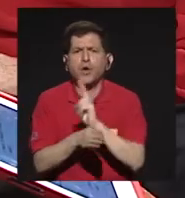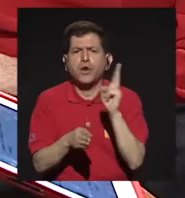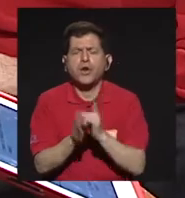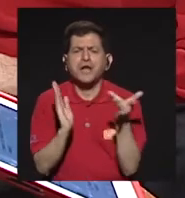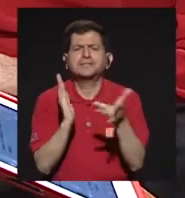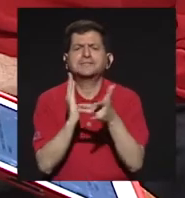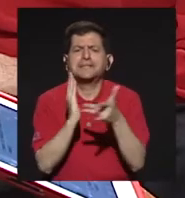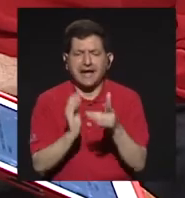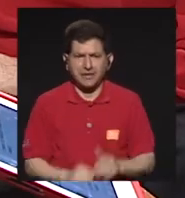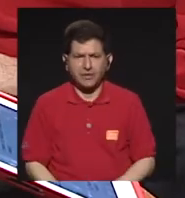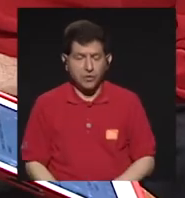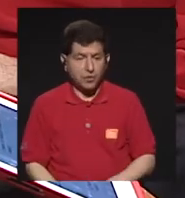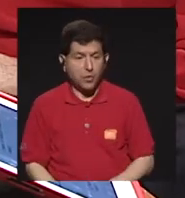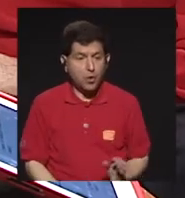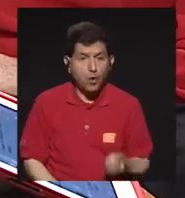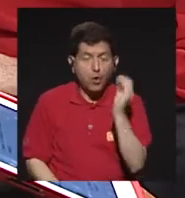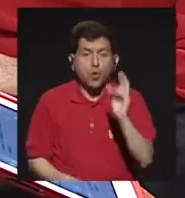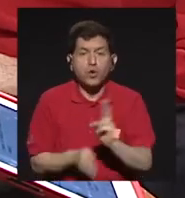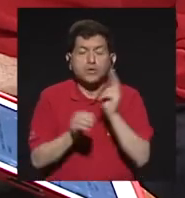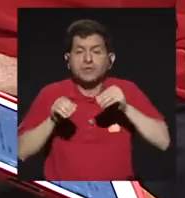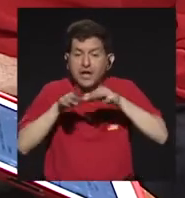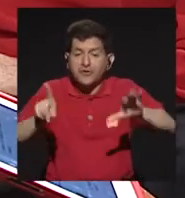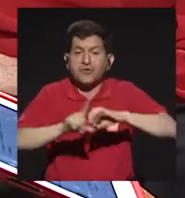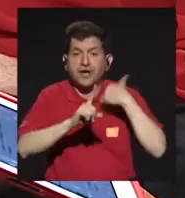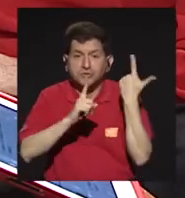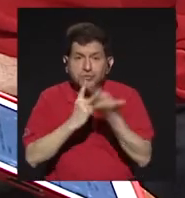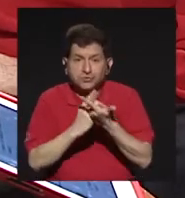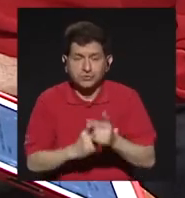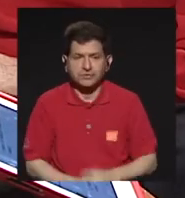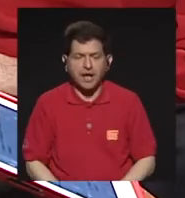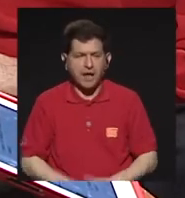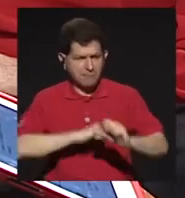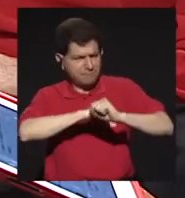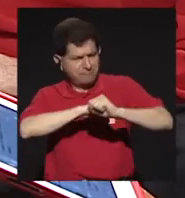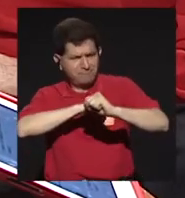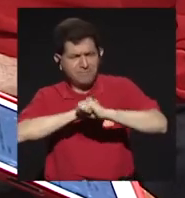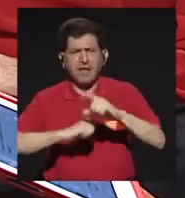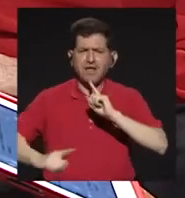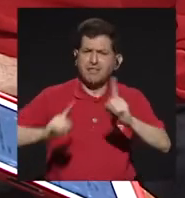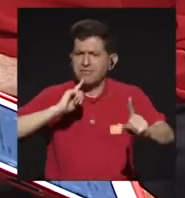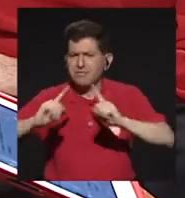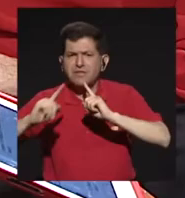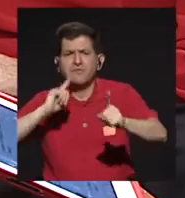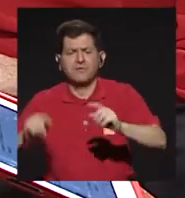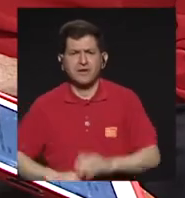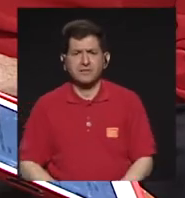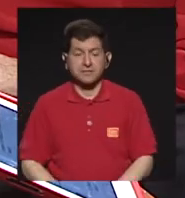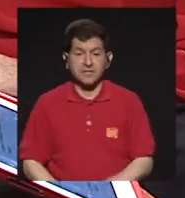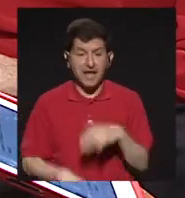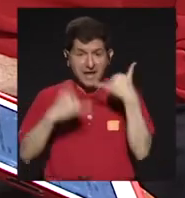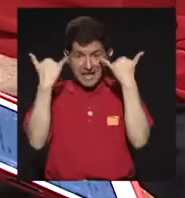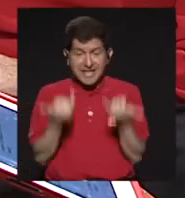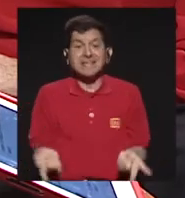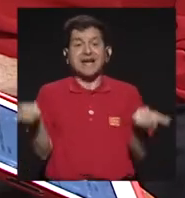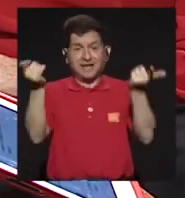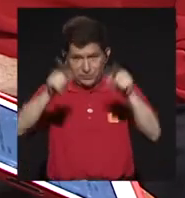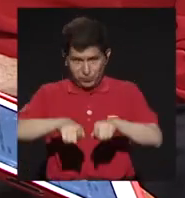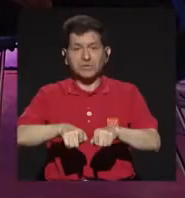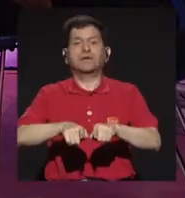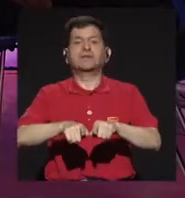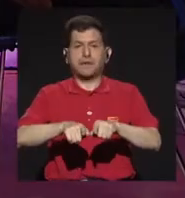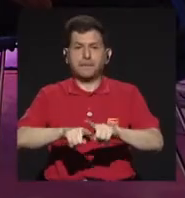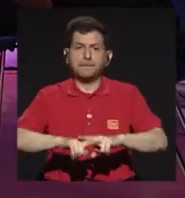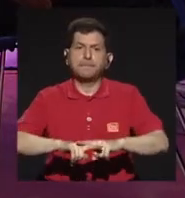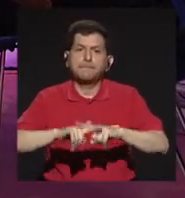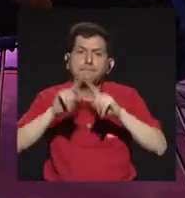tecnología, cómo los jóvenes pueden usar las redes sociales para hacer campaña y hacer divulgación. Y es algo que ya se está haciendo,